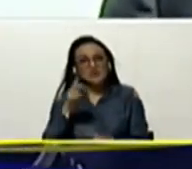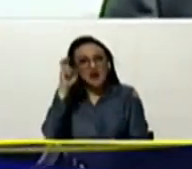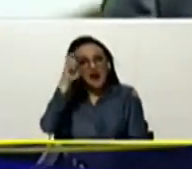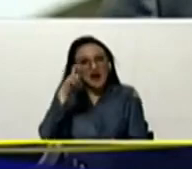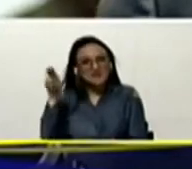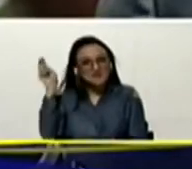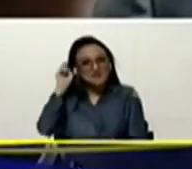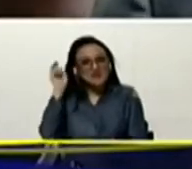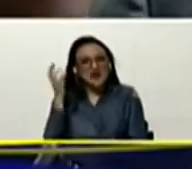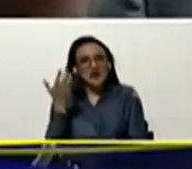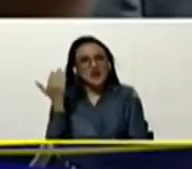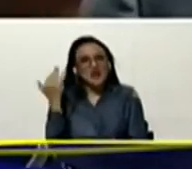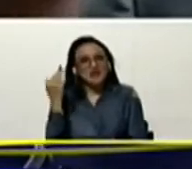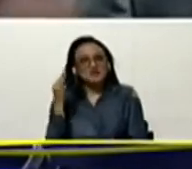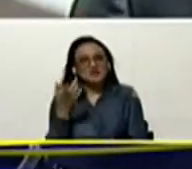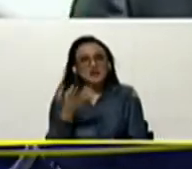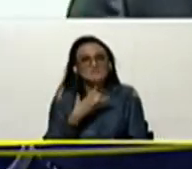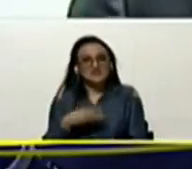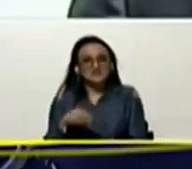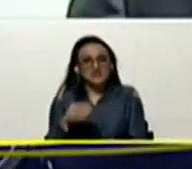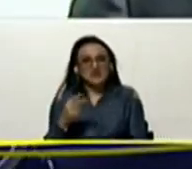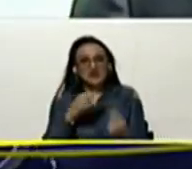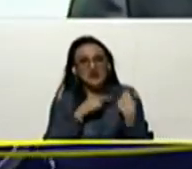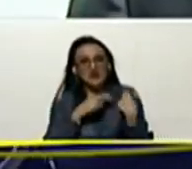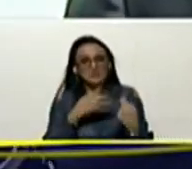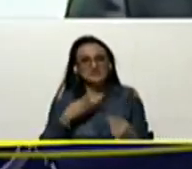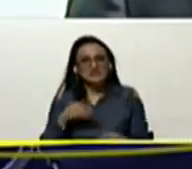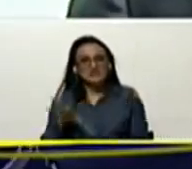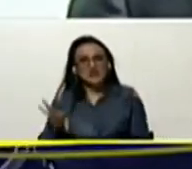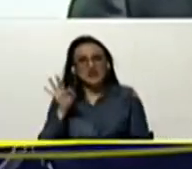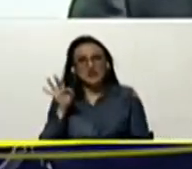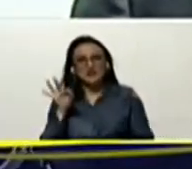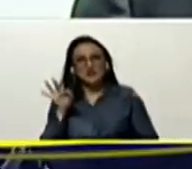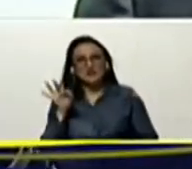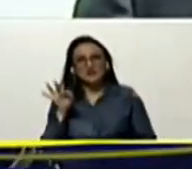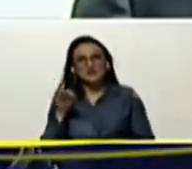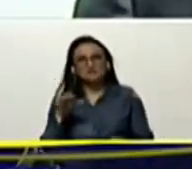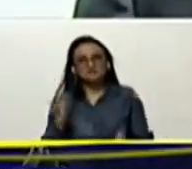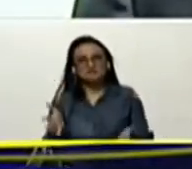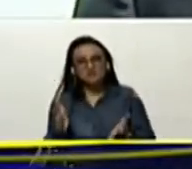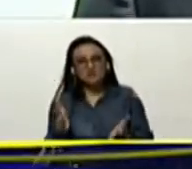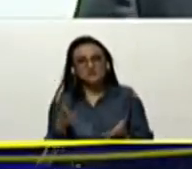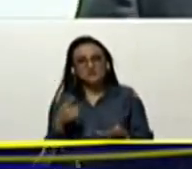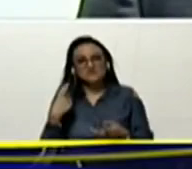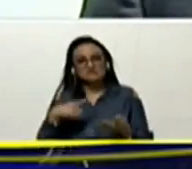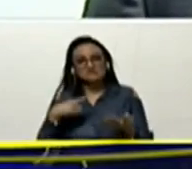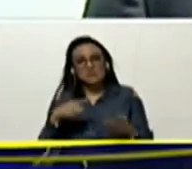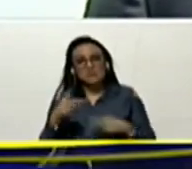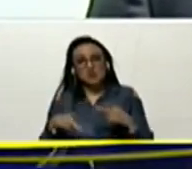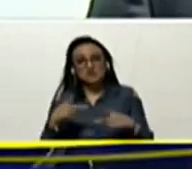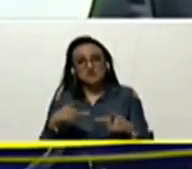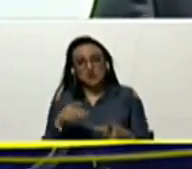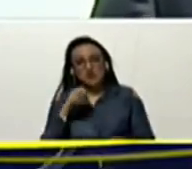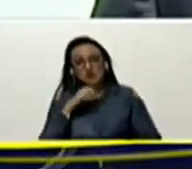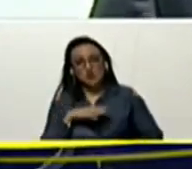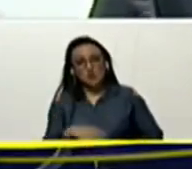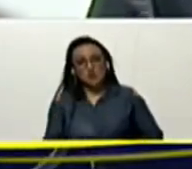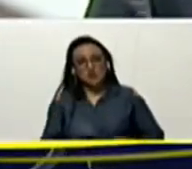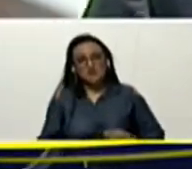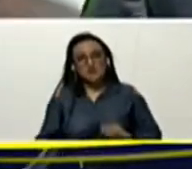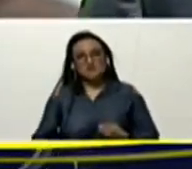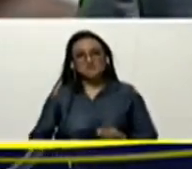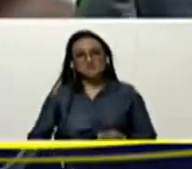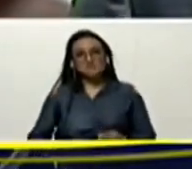canciller, presidente encargado, presidente electo, bueno, pasa por tantos casos de la historia, las relaciones